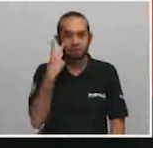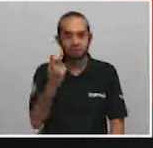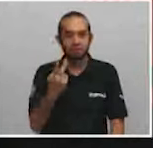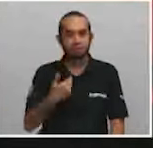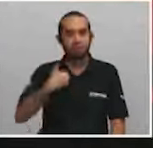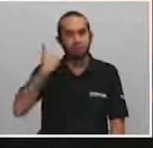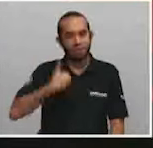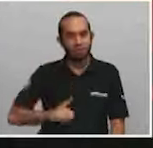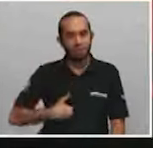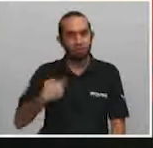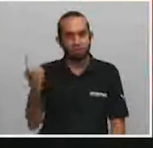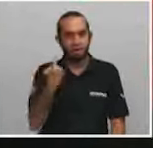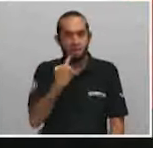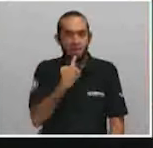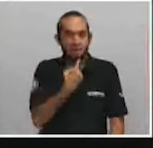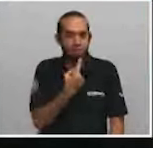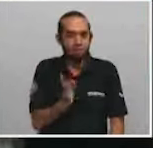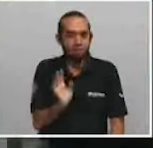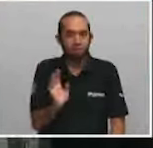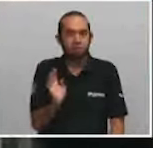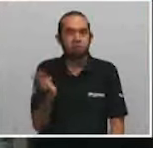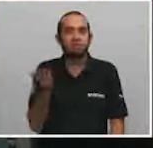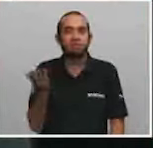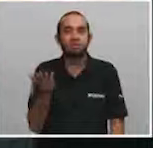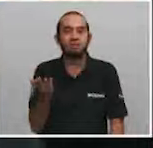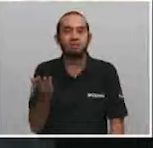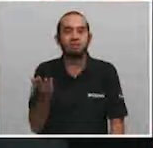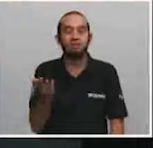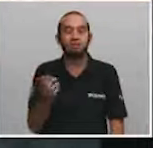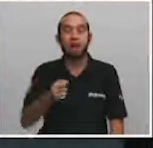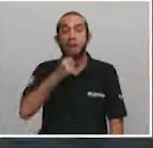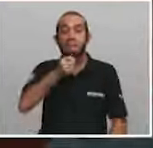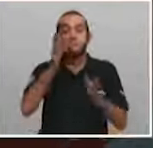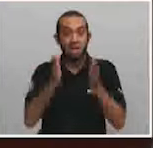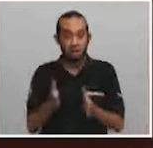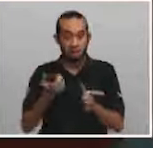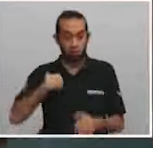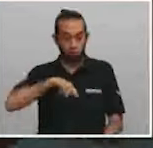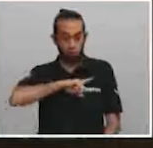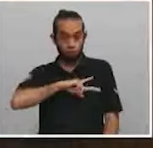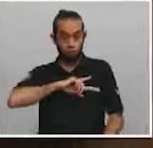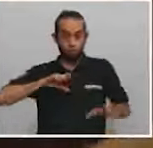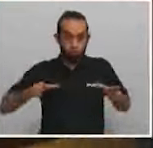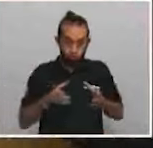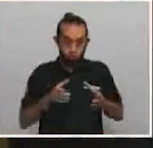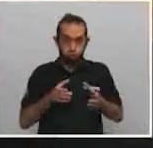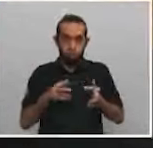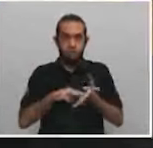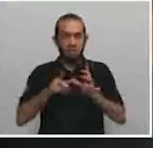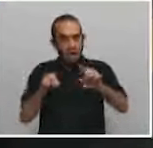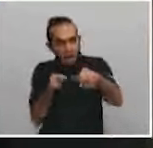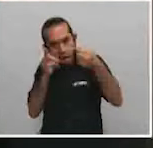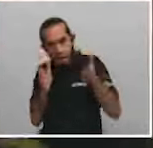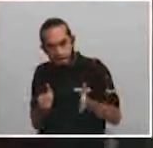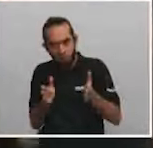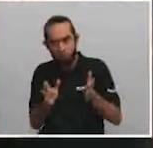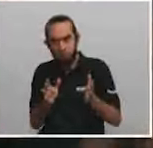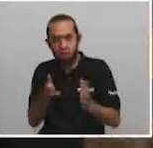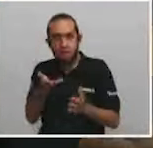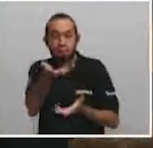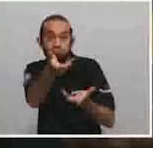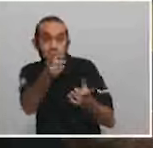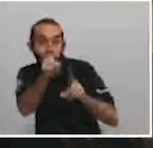soy de los que siempre ha dicho que los periodistas no tenemos por qué ser enemigos de las fuentes,